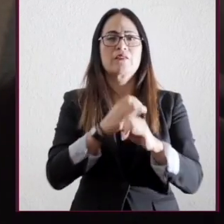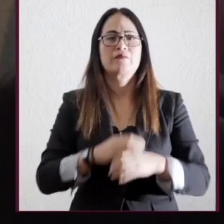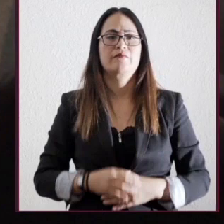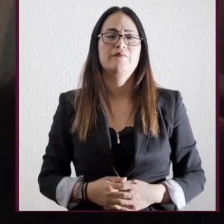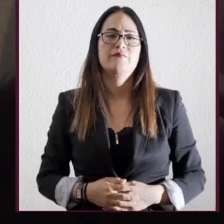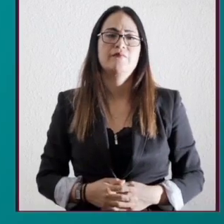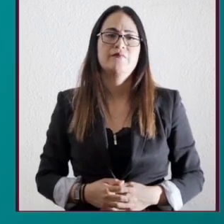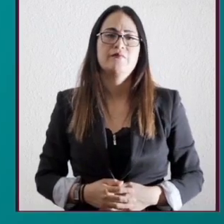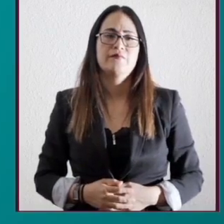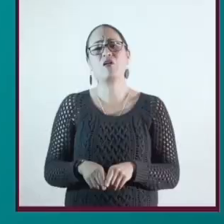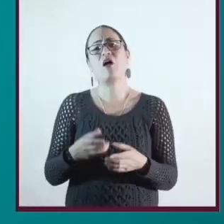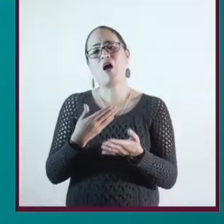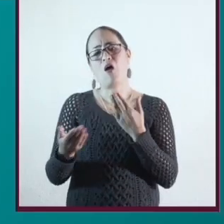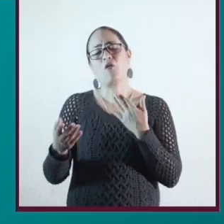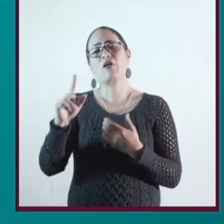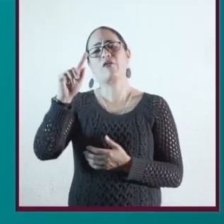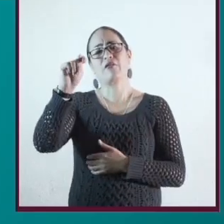digitales.